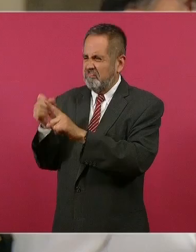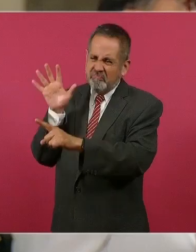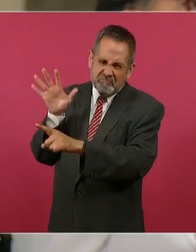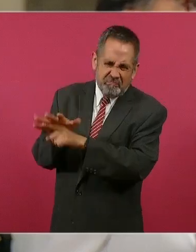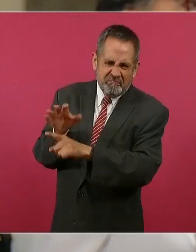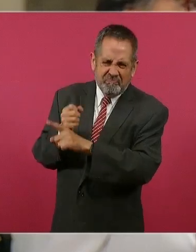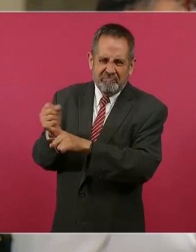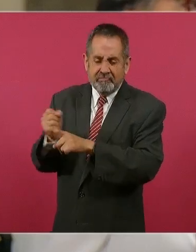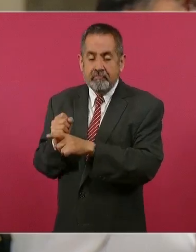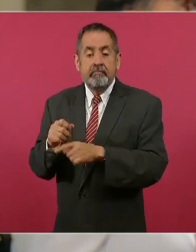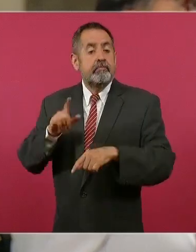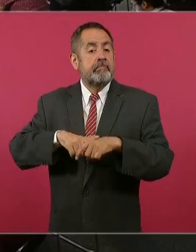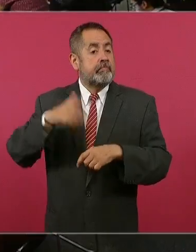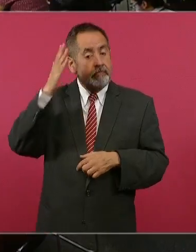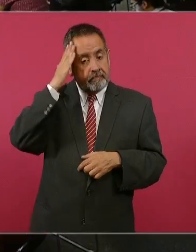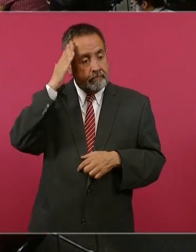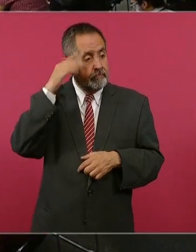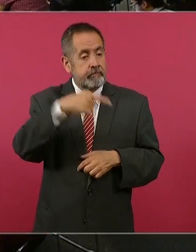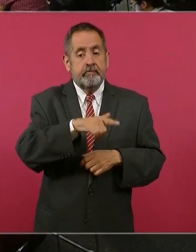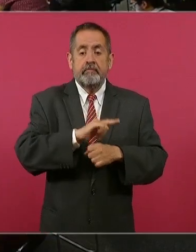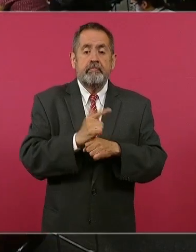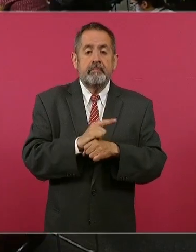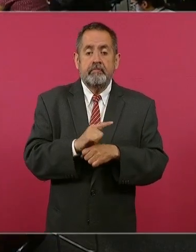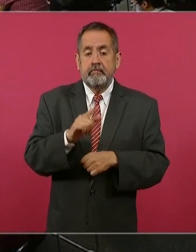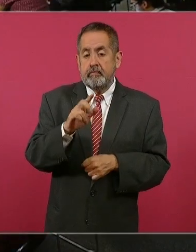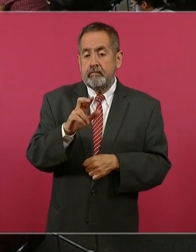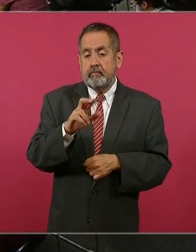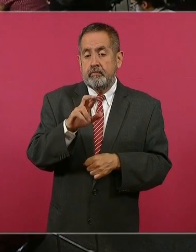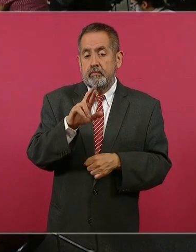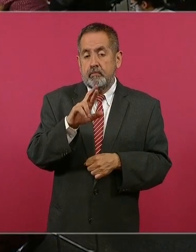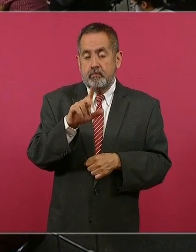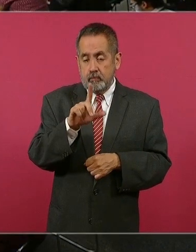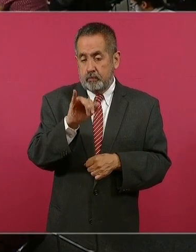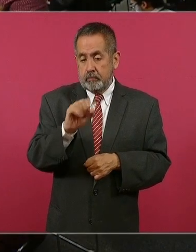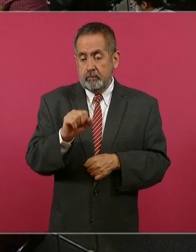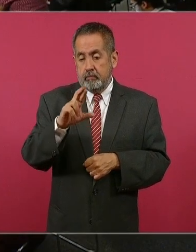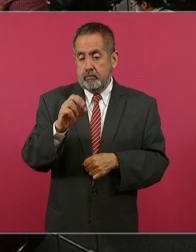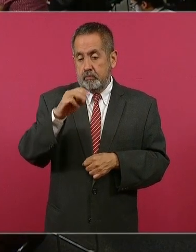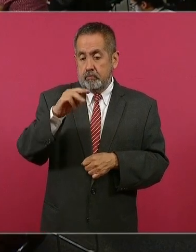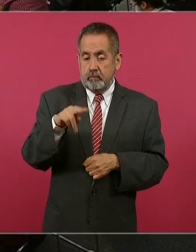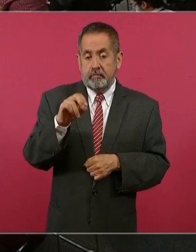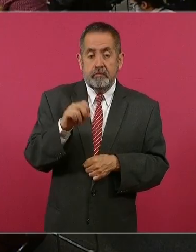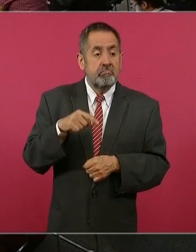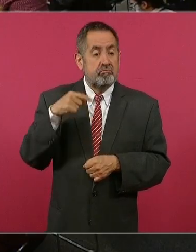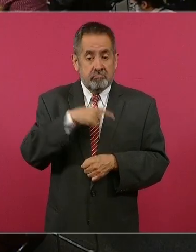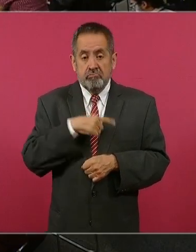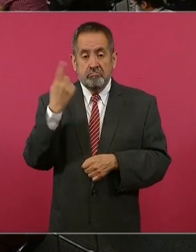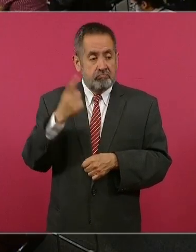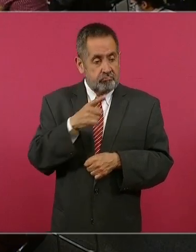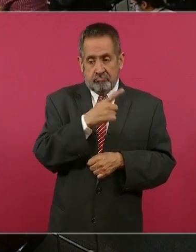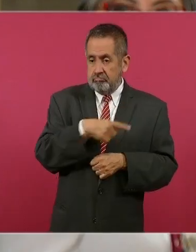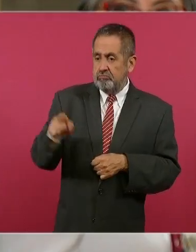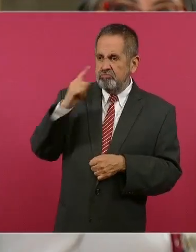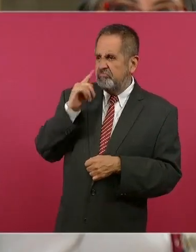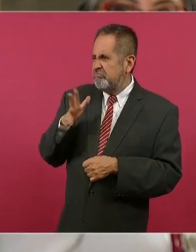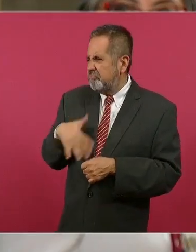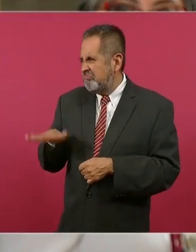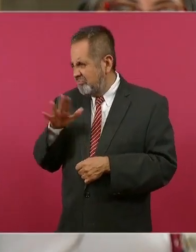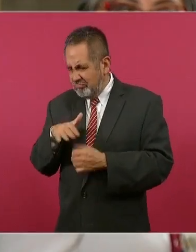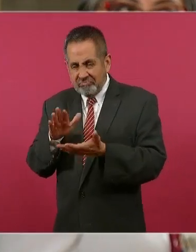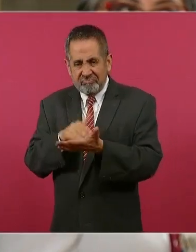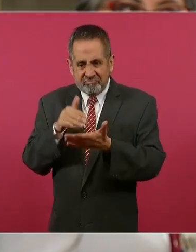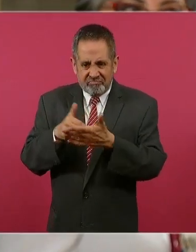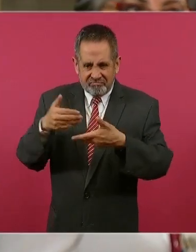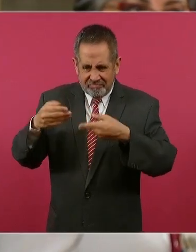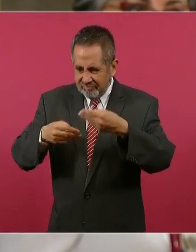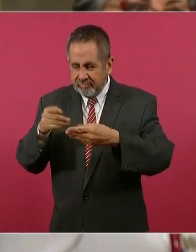siendo encabezados por el licenciado Luis Romano, quien dio la indicación de que buscaran todos los